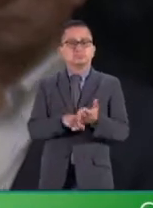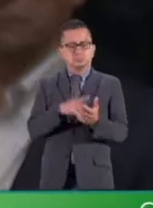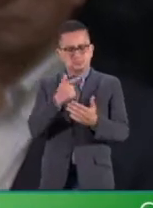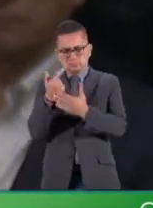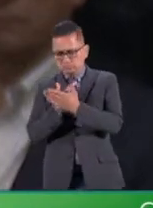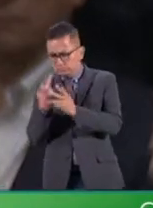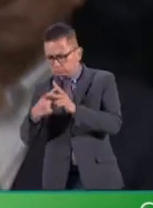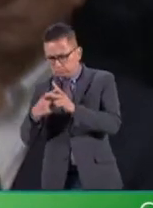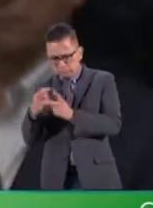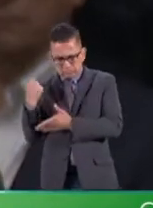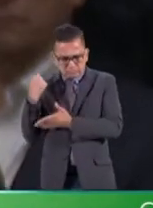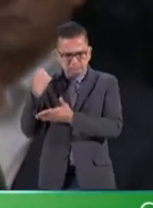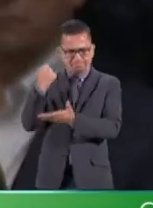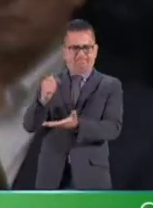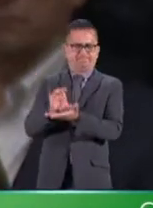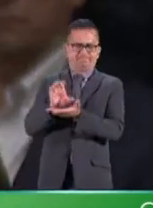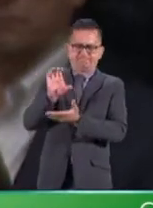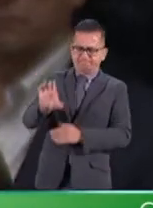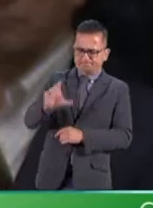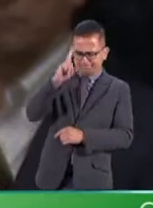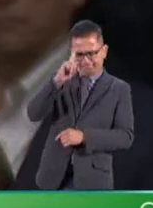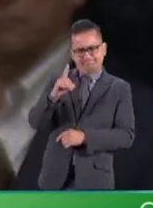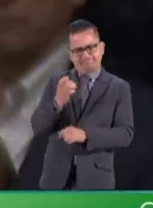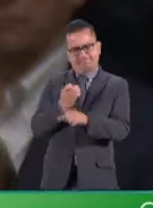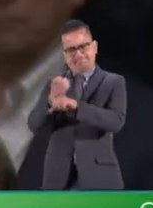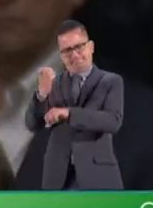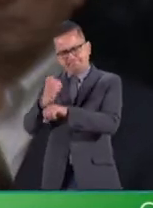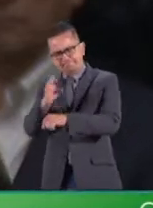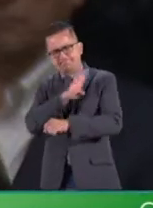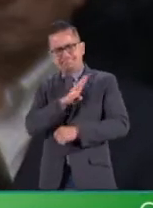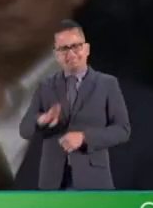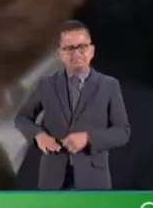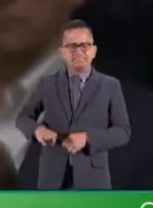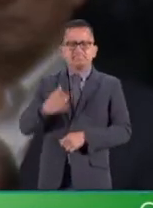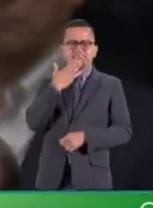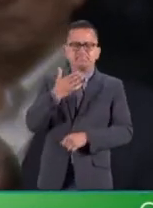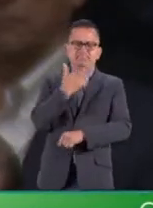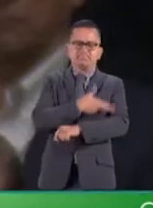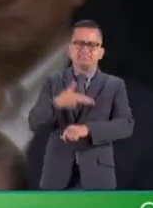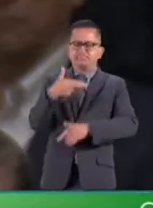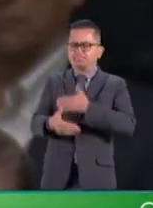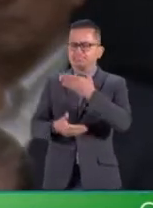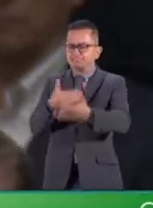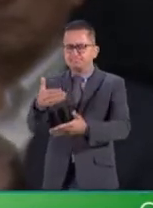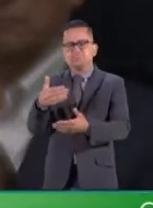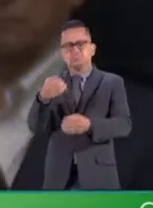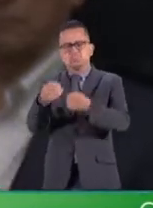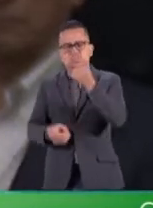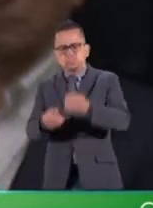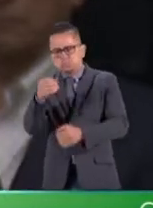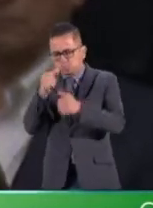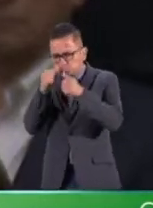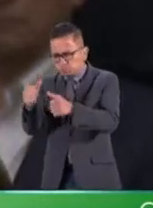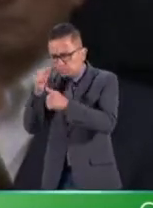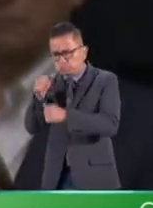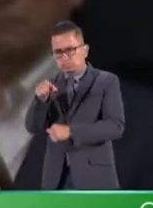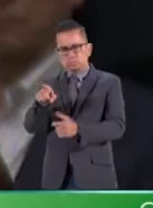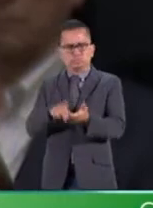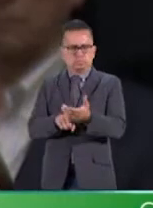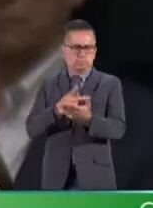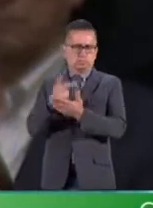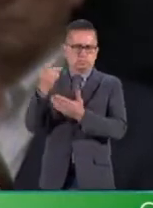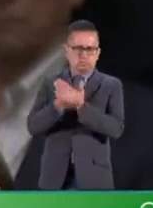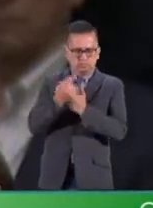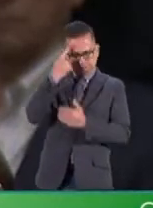de la Federación. Los poderes locales podrán mejorar sus capacidades operativas a través de la presentación de proyectos para mejorar la